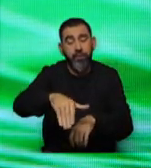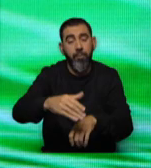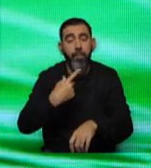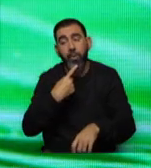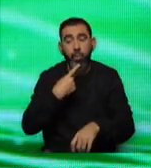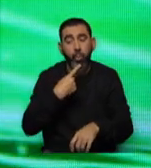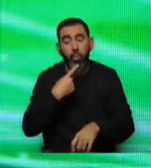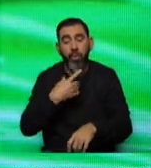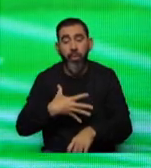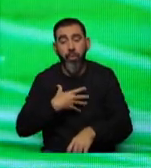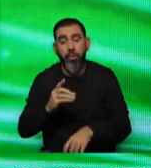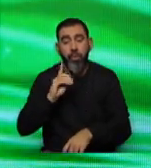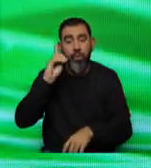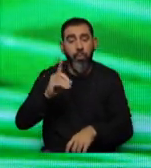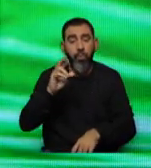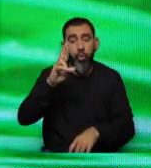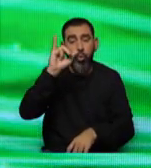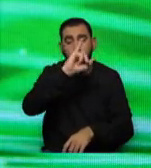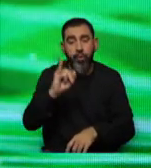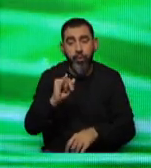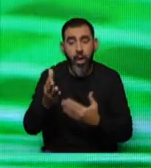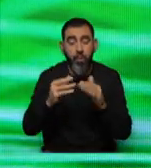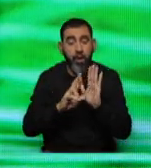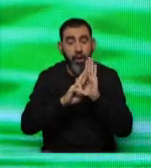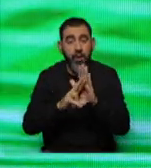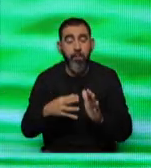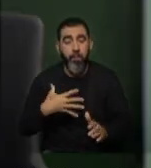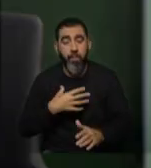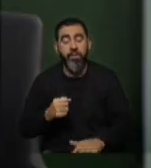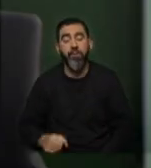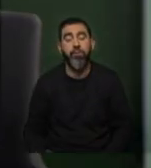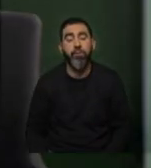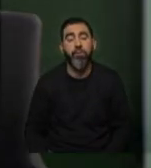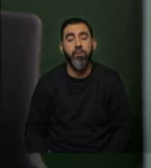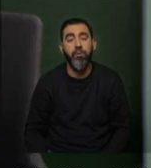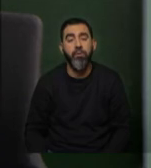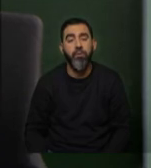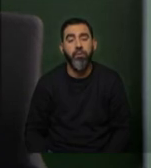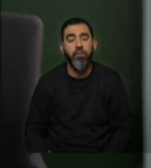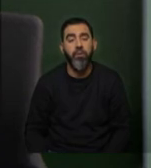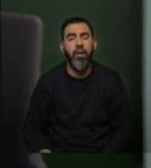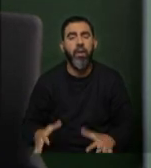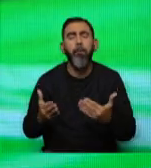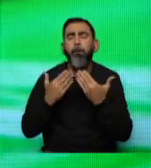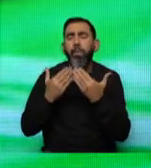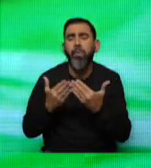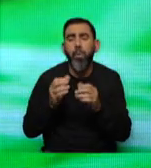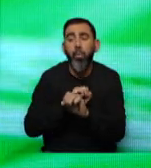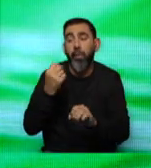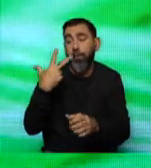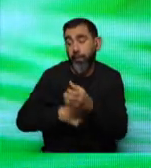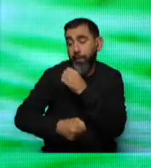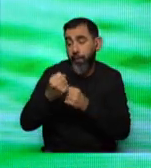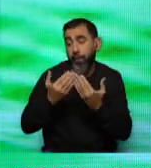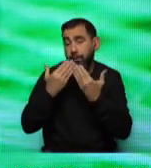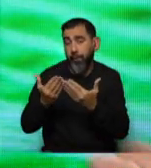las dudas del diputado Juan Martín Rodríguez, que habló en nombre del Partido Nacional. En ese marco, ¿qué preguntas? Son un montón. Bueno, son preguntas que podrían haber hecho hace tres años.